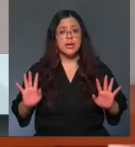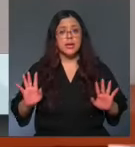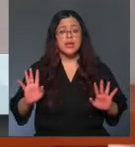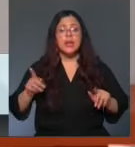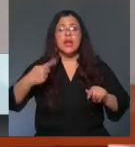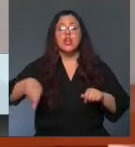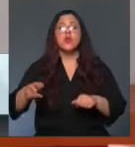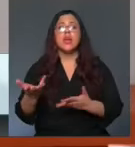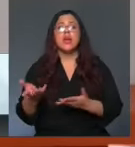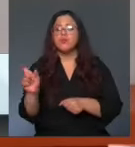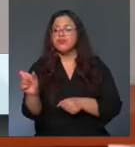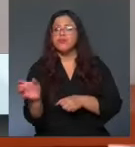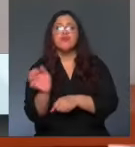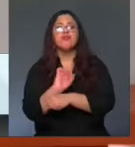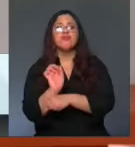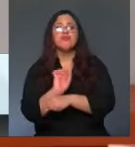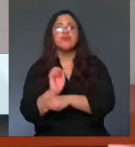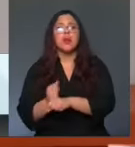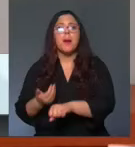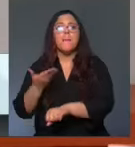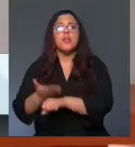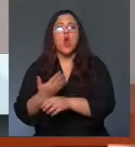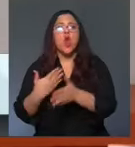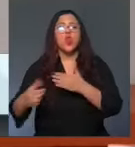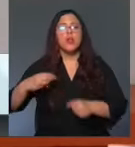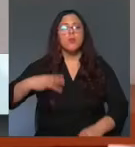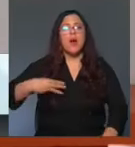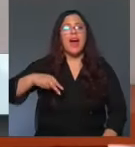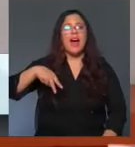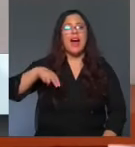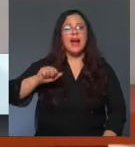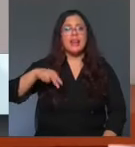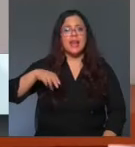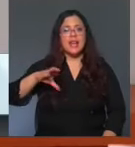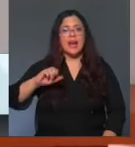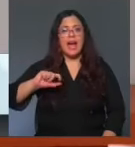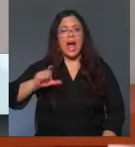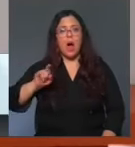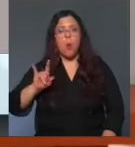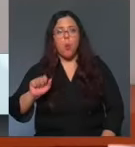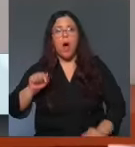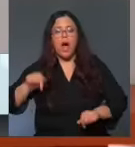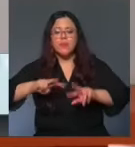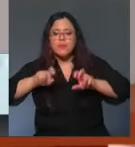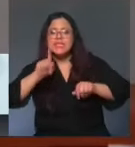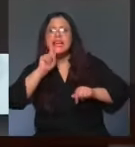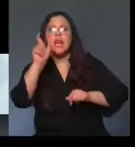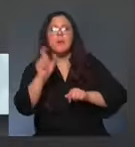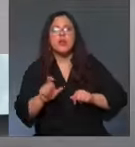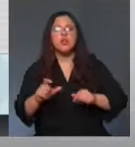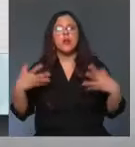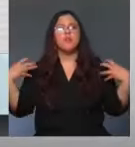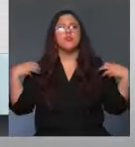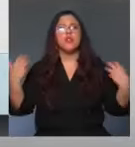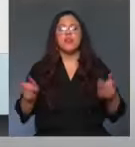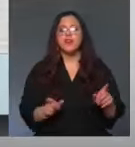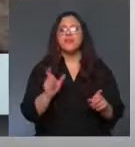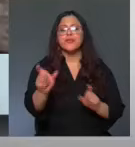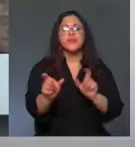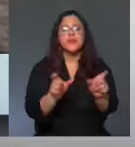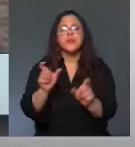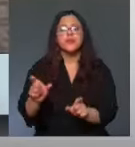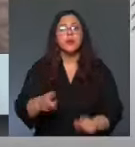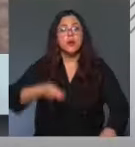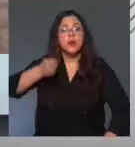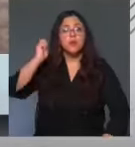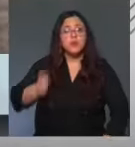conducir obtenida en la municipalidad de Ancagua. Obviamente hay que realizar diligencias investigativas para ver quién fue la persona que otorgó esas licencias. Y el imputado es